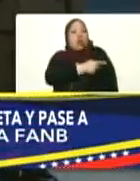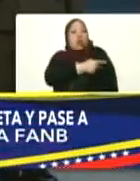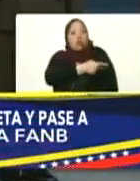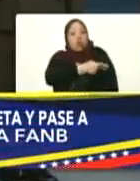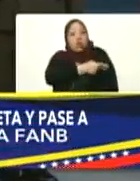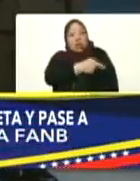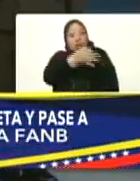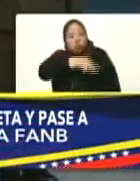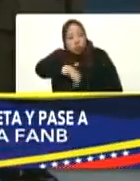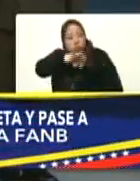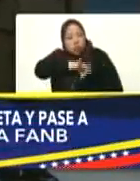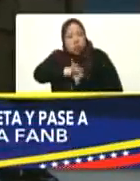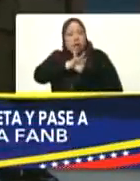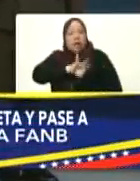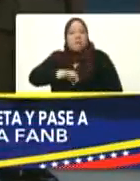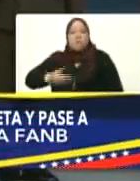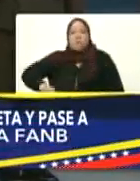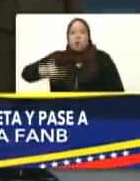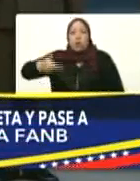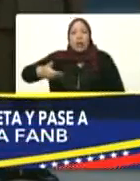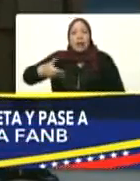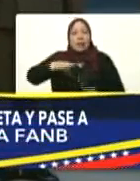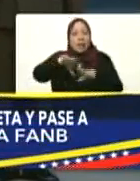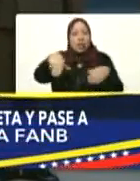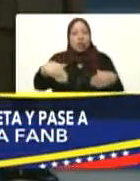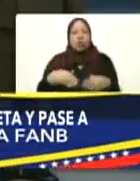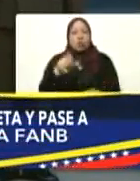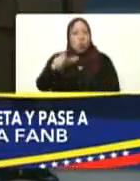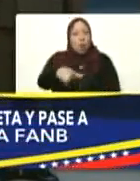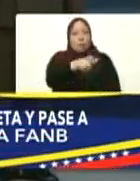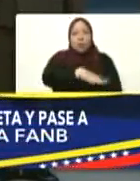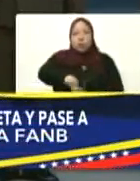sociedad. Juran por Venezuela